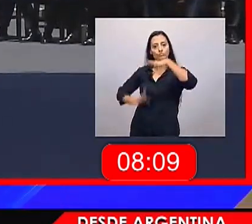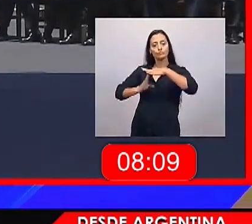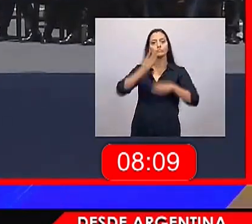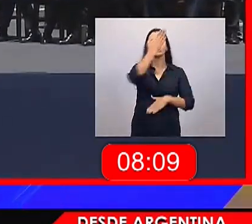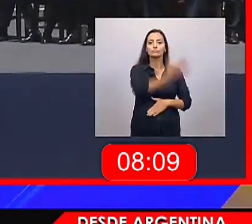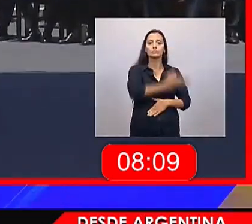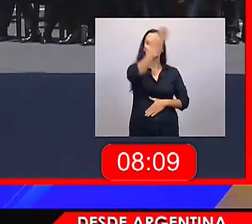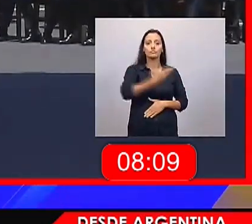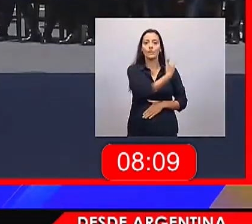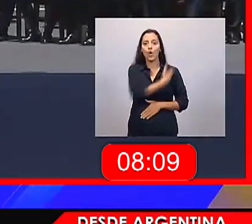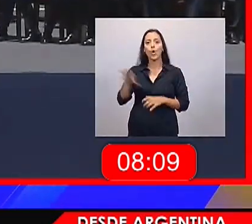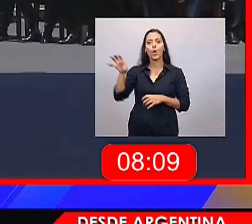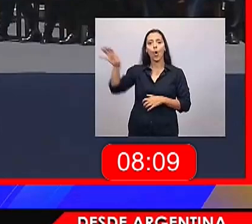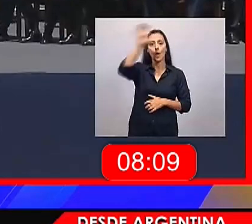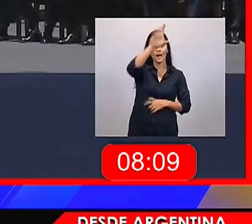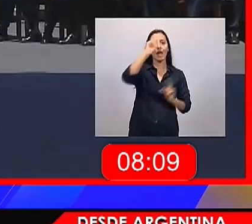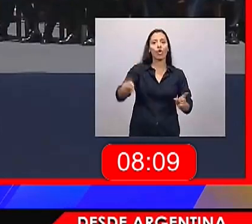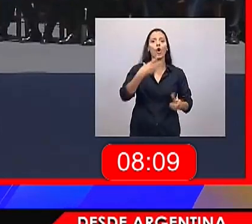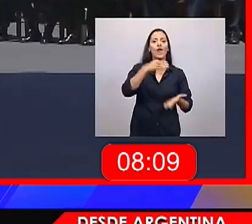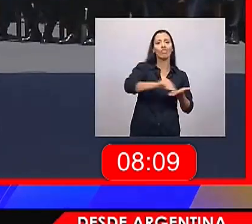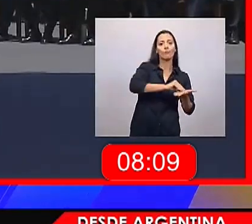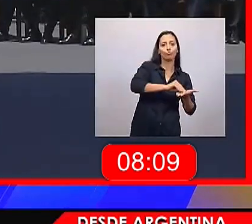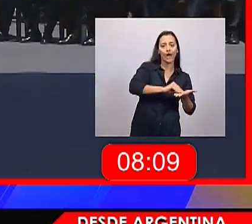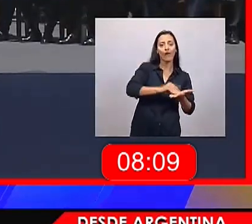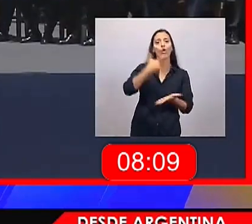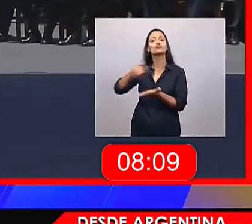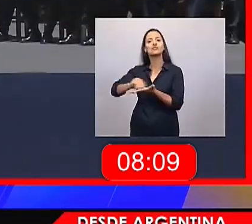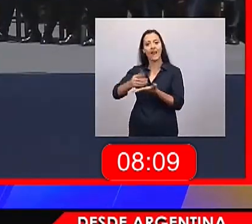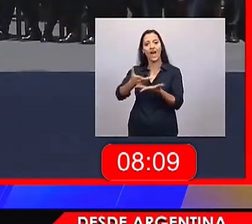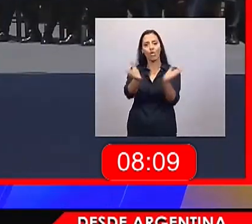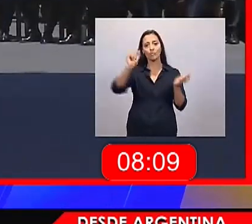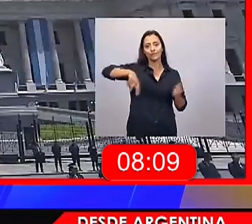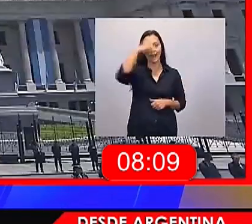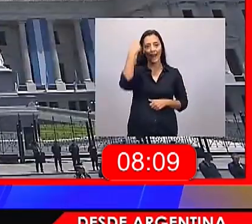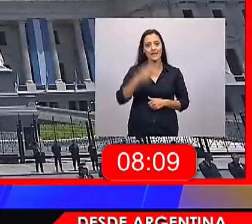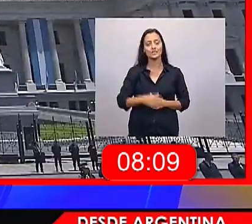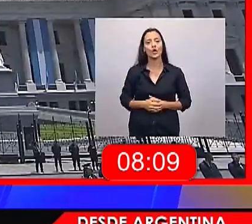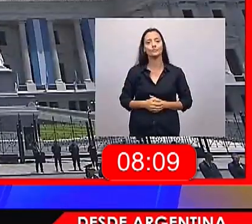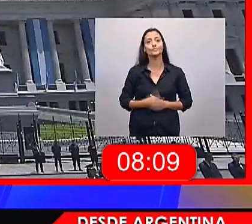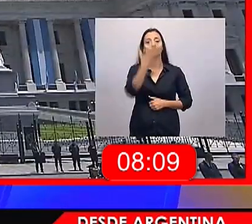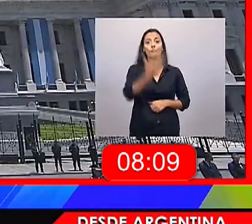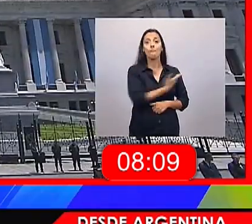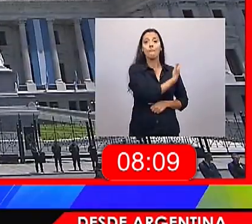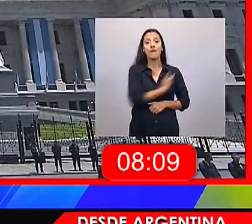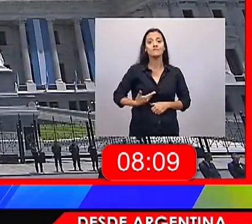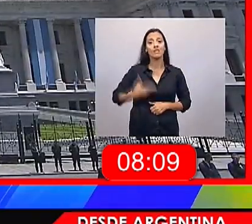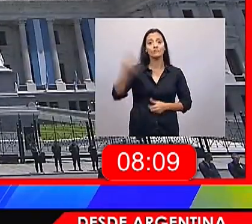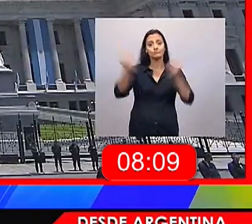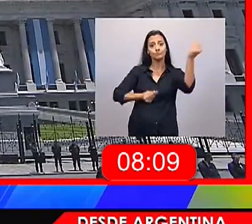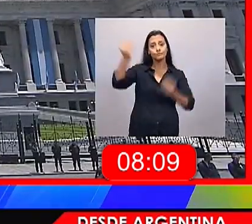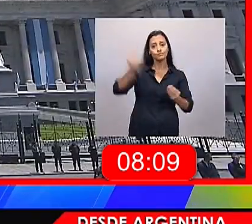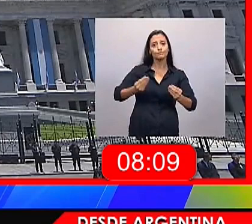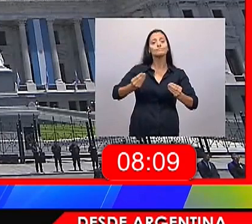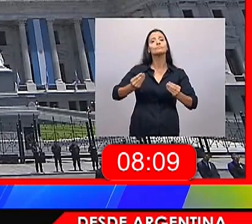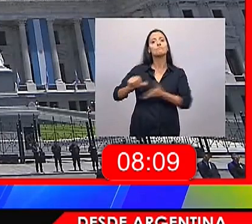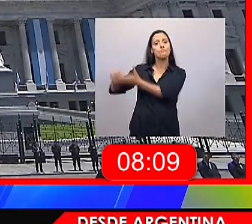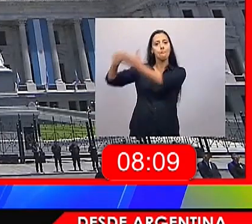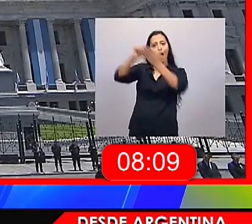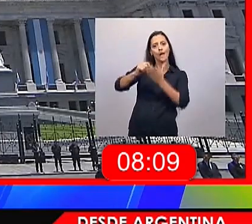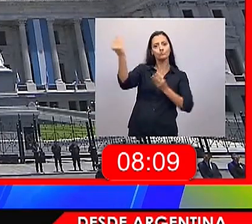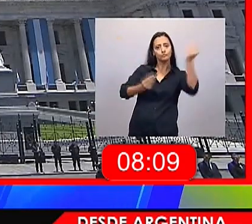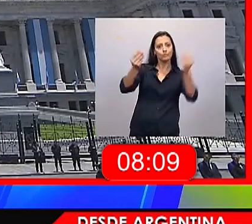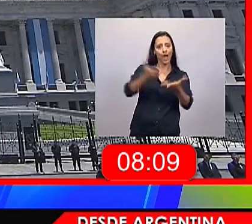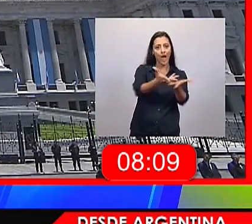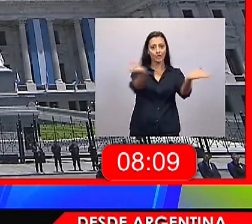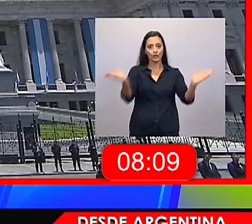de un ajuste económico, y también dijo que la única ministerio que iba a